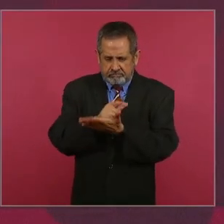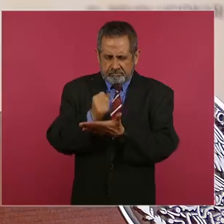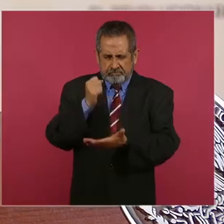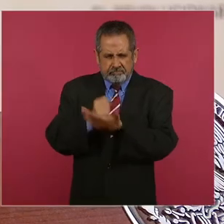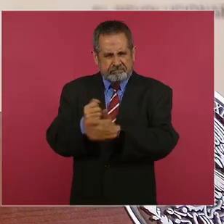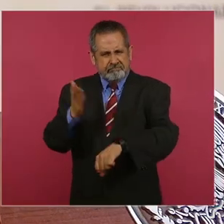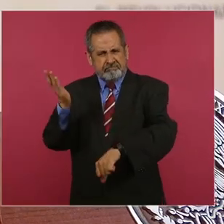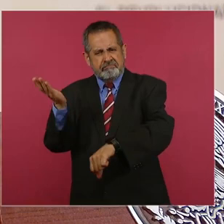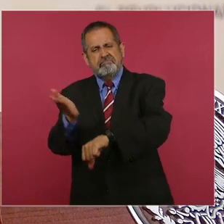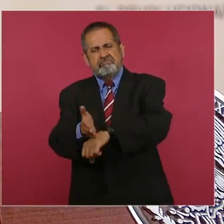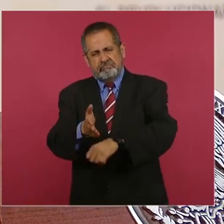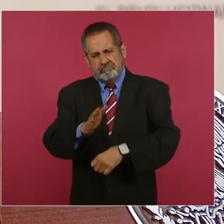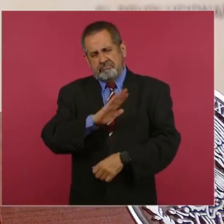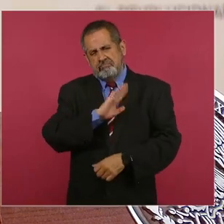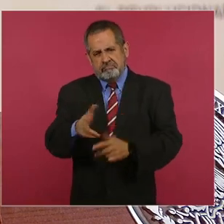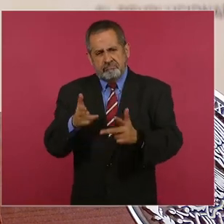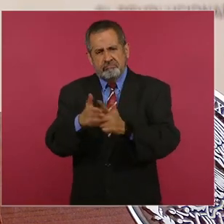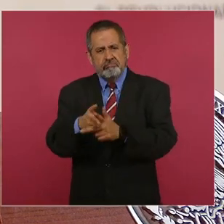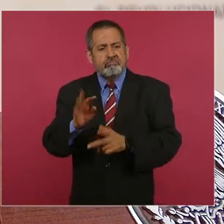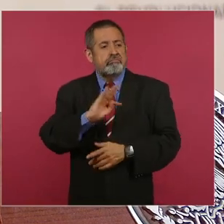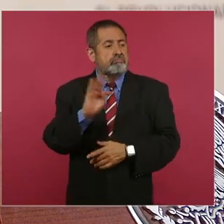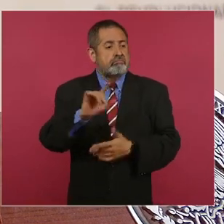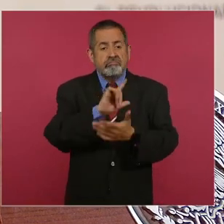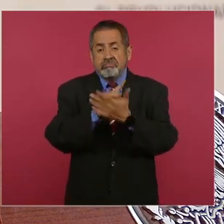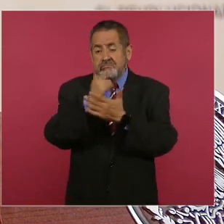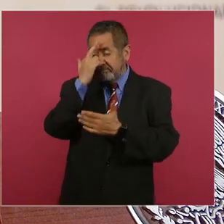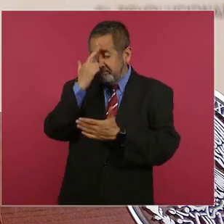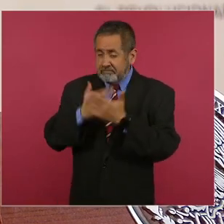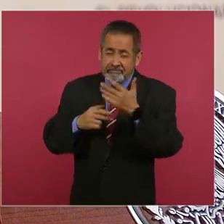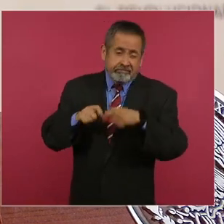delitos de violación delitos graves